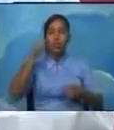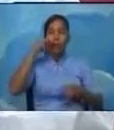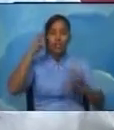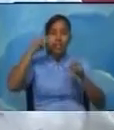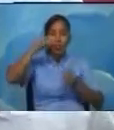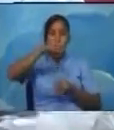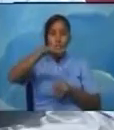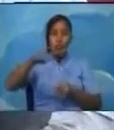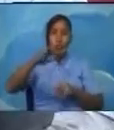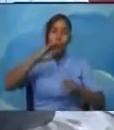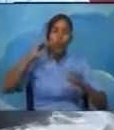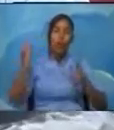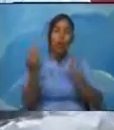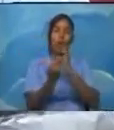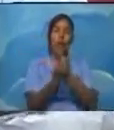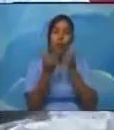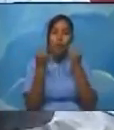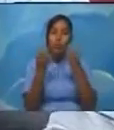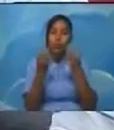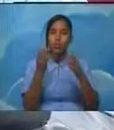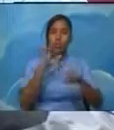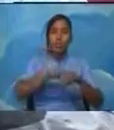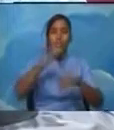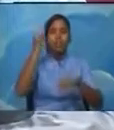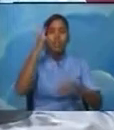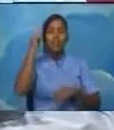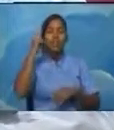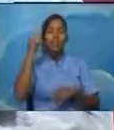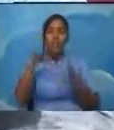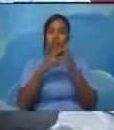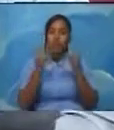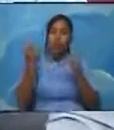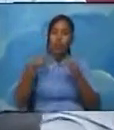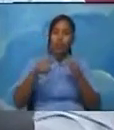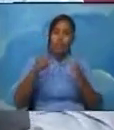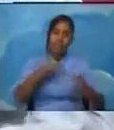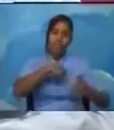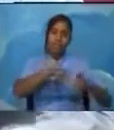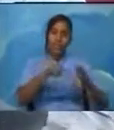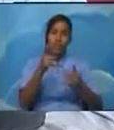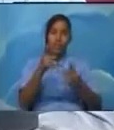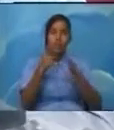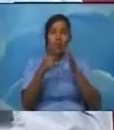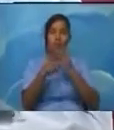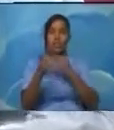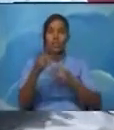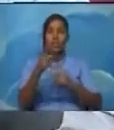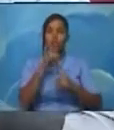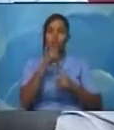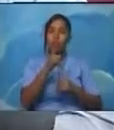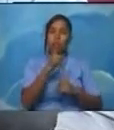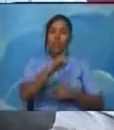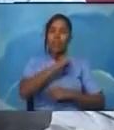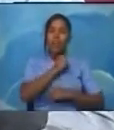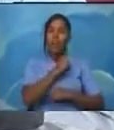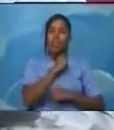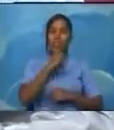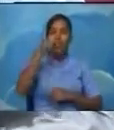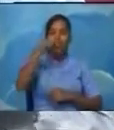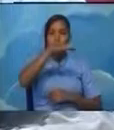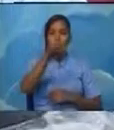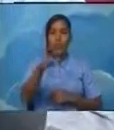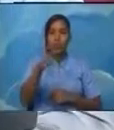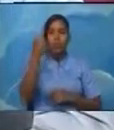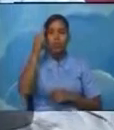pueblo, le dice guardaos mucho, porque él sabía lo que había allí. Habían muchas cosas que lo iban a perjudicar al